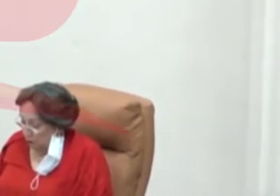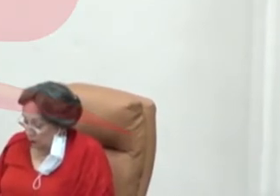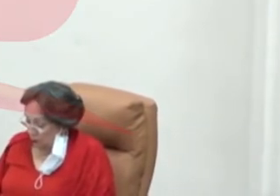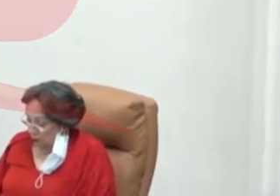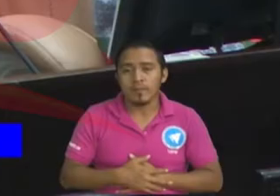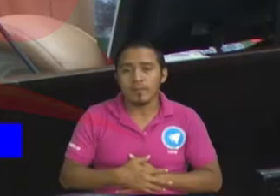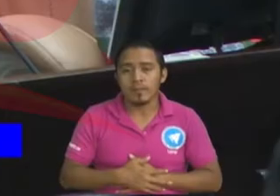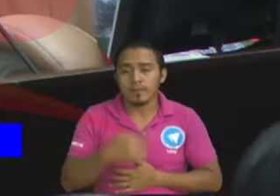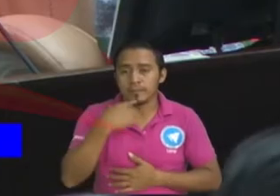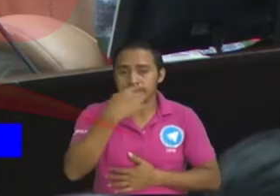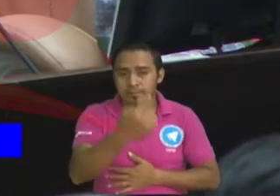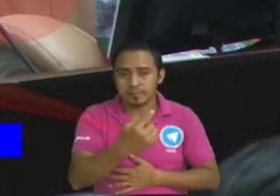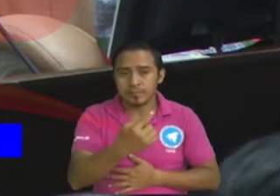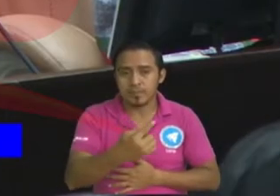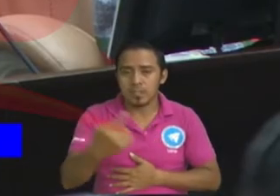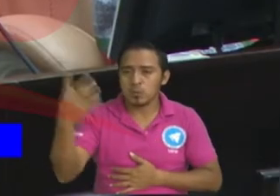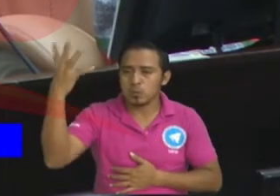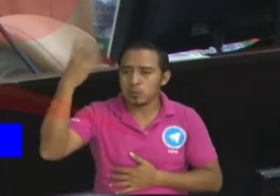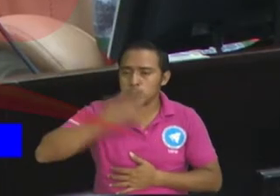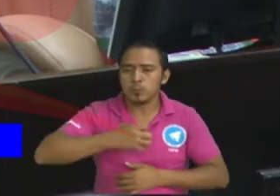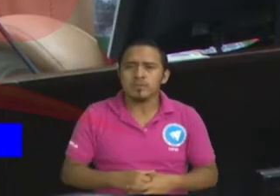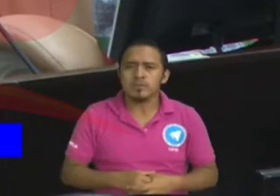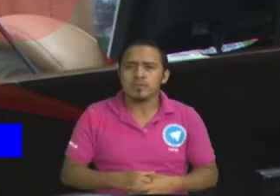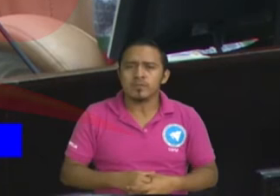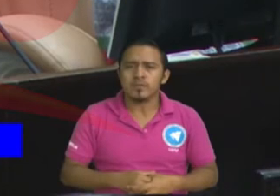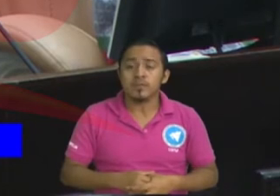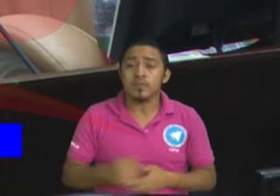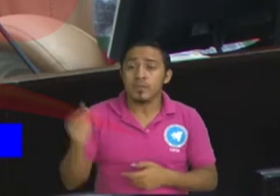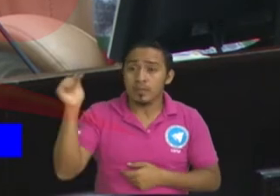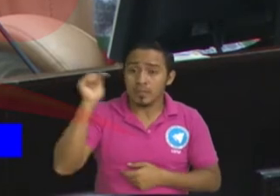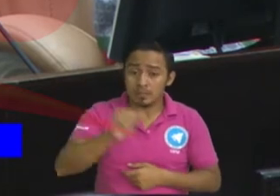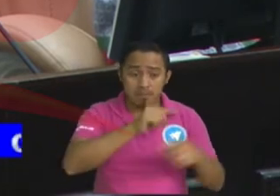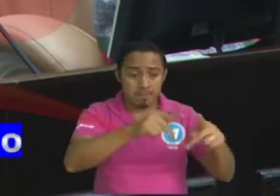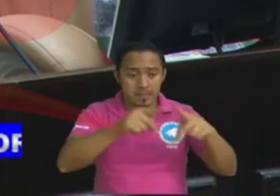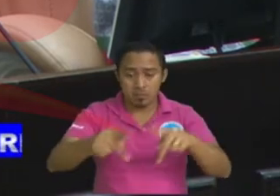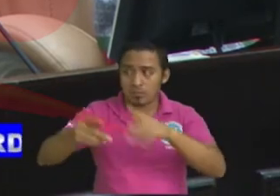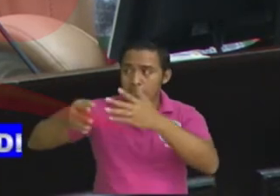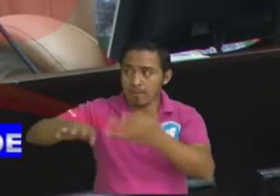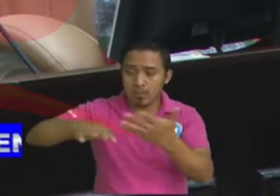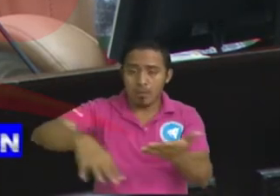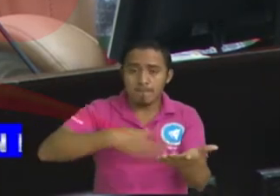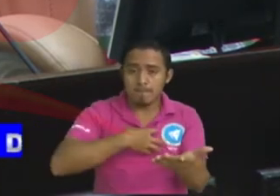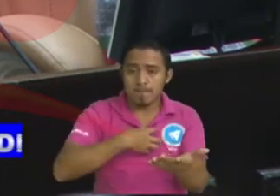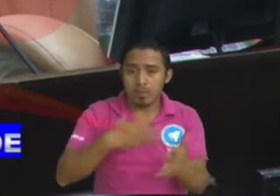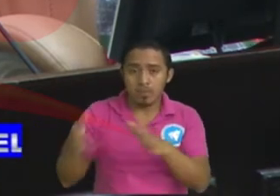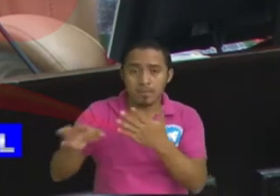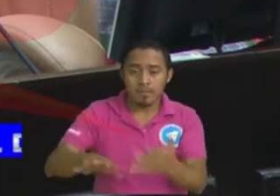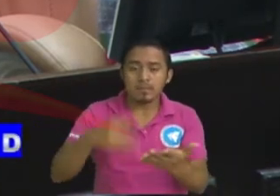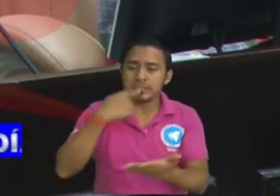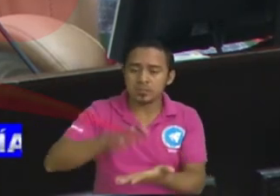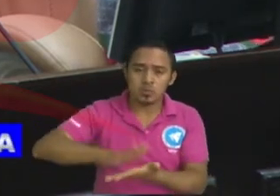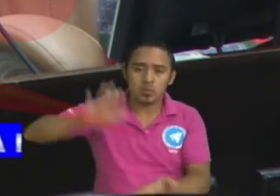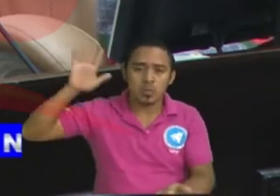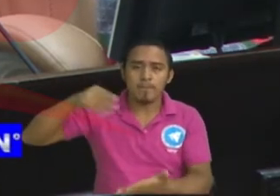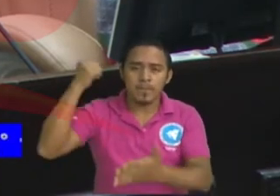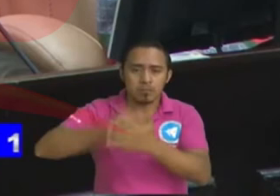eso decimos con coraje, con energía, por estos muertos, nuestros muertos, juramos